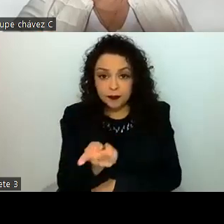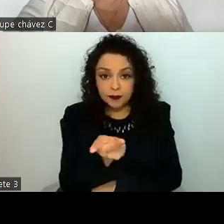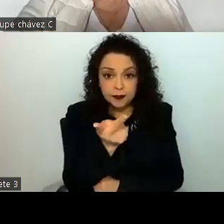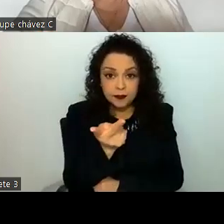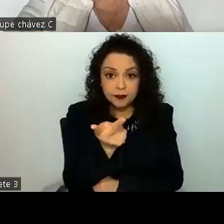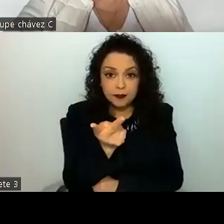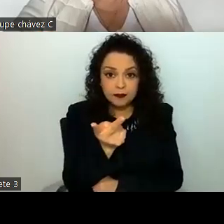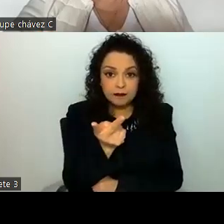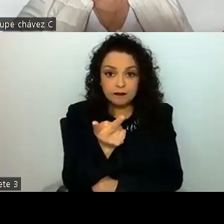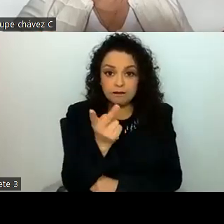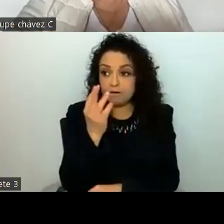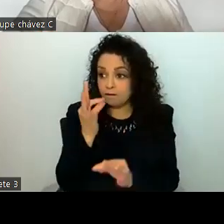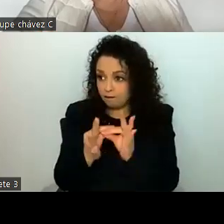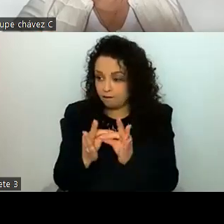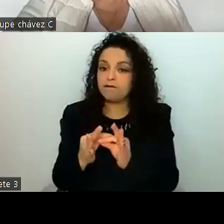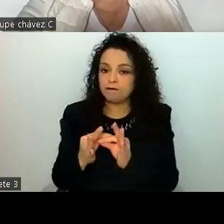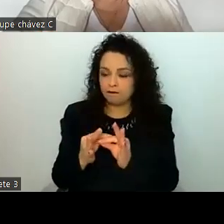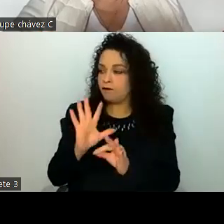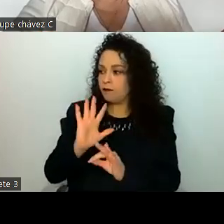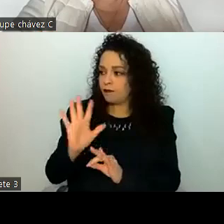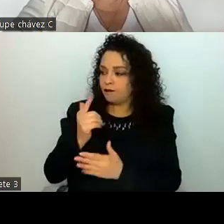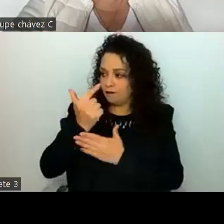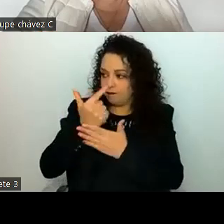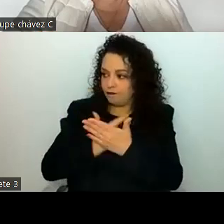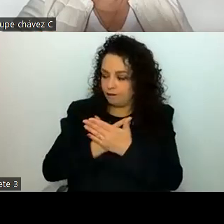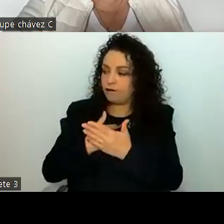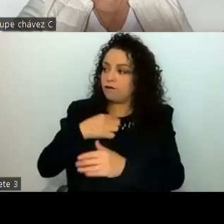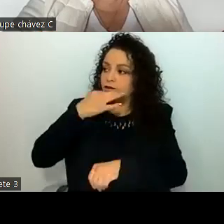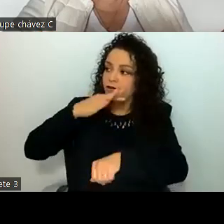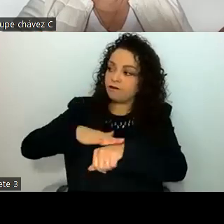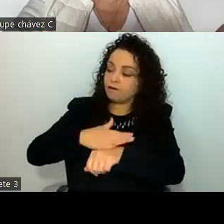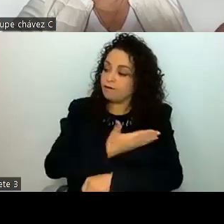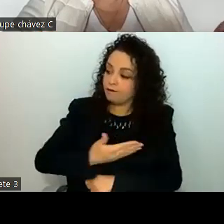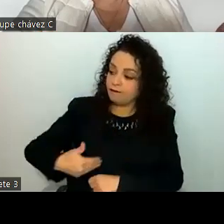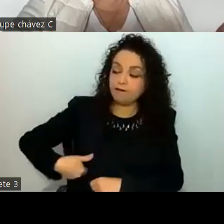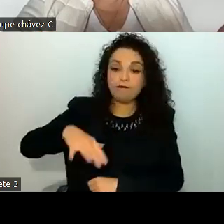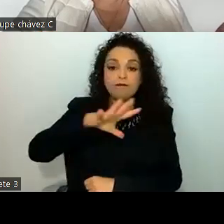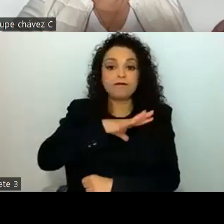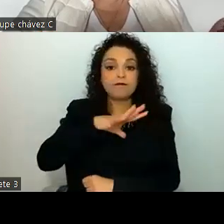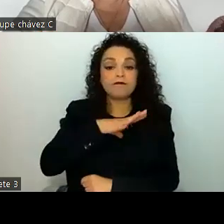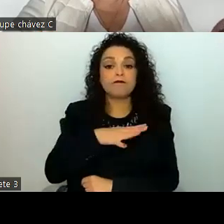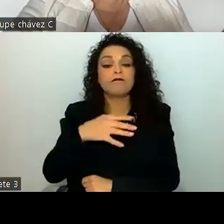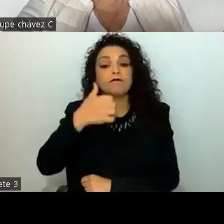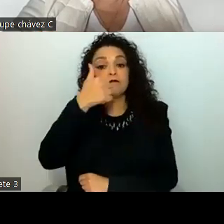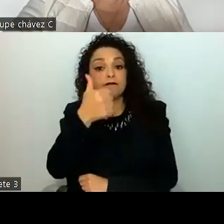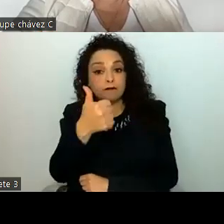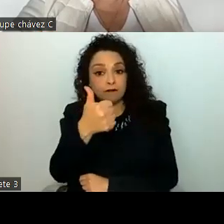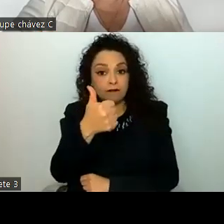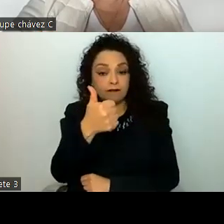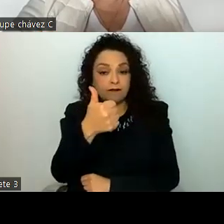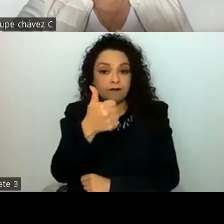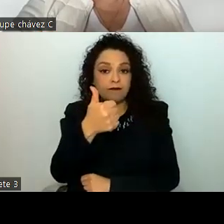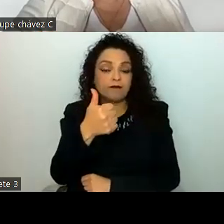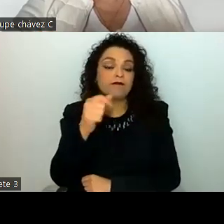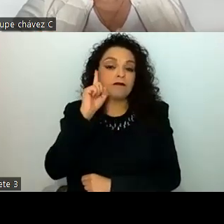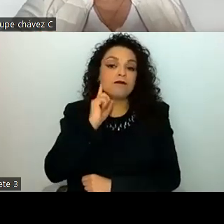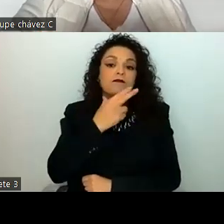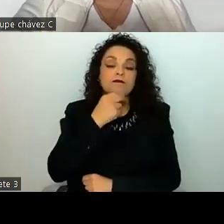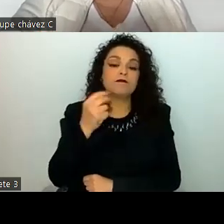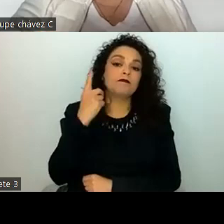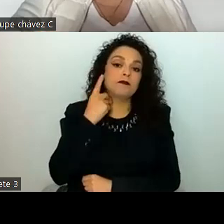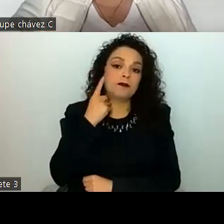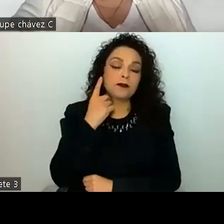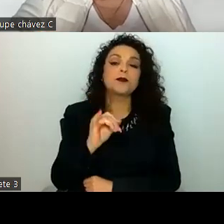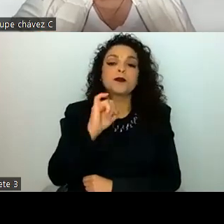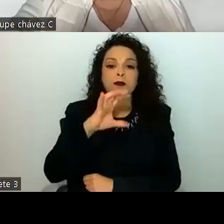Cumplida su instrucción, diputado presidente, y le informo que se encuentran presentes 6 de 7 diputadas y diputados que integramos la comisión. Por lo tanto,